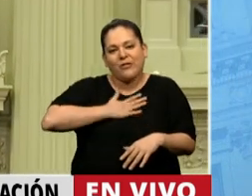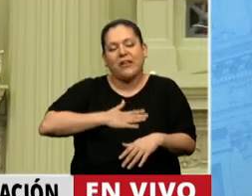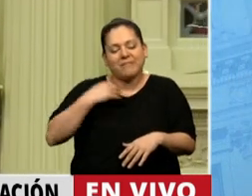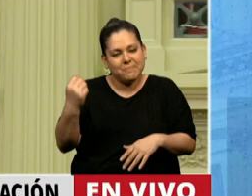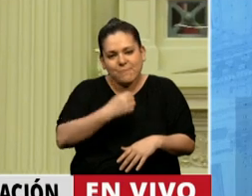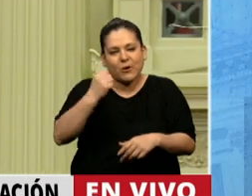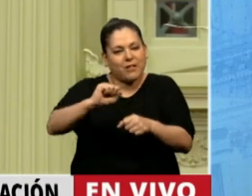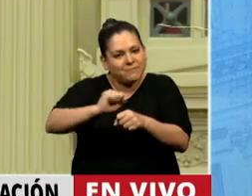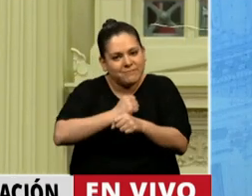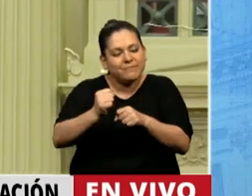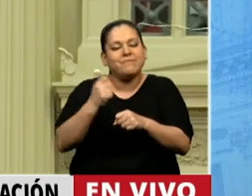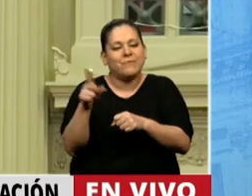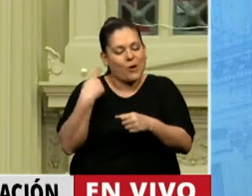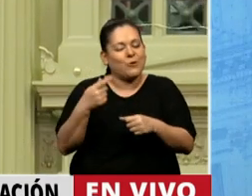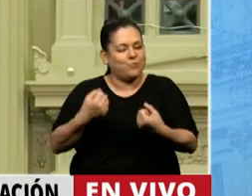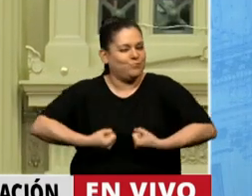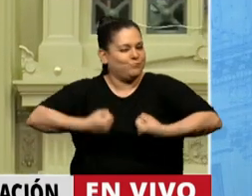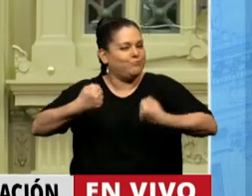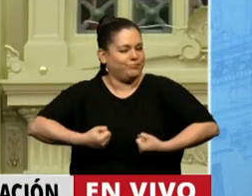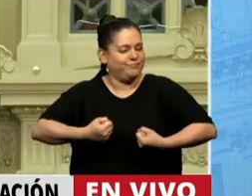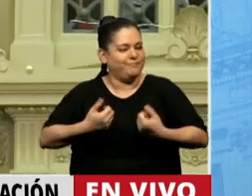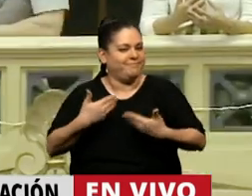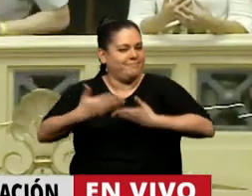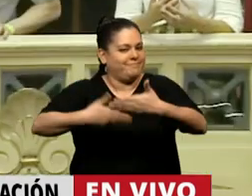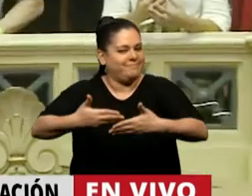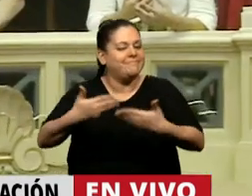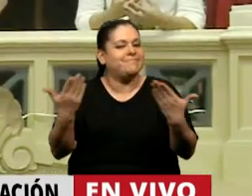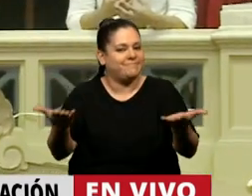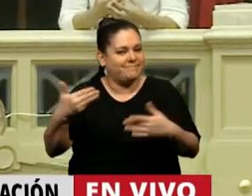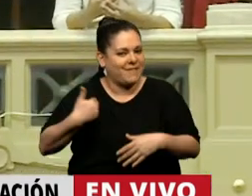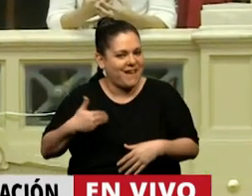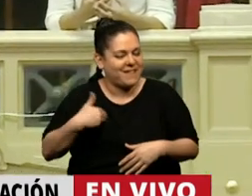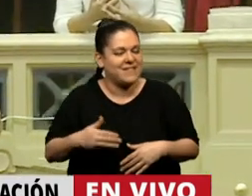importante y nos pusimos la 10 hoy como país Así que muchas